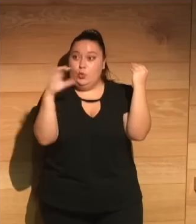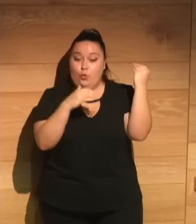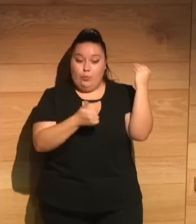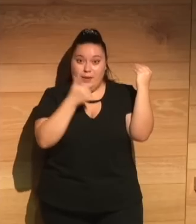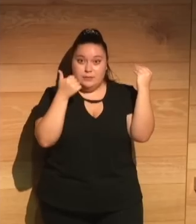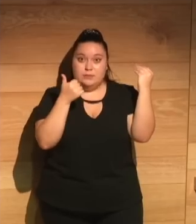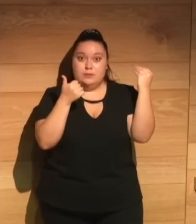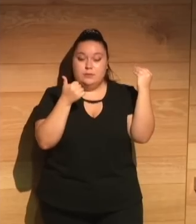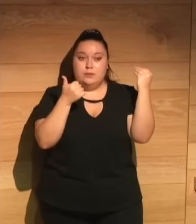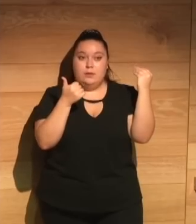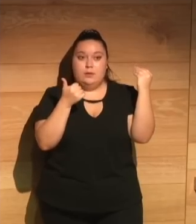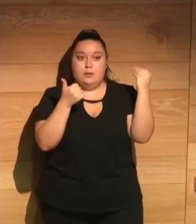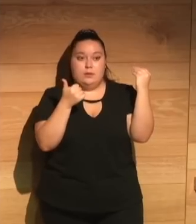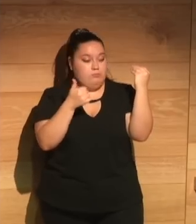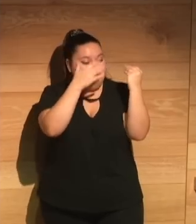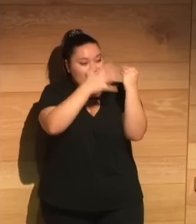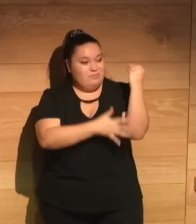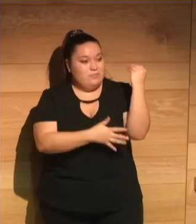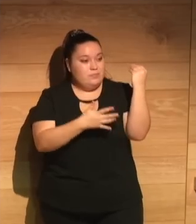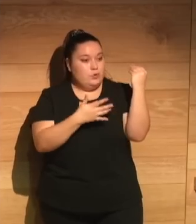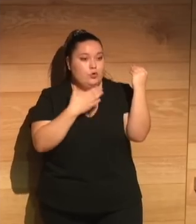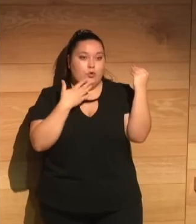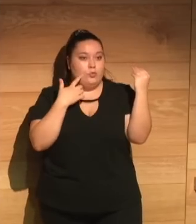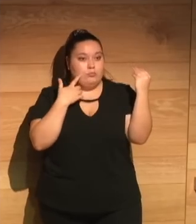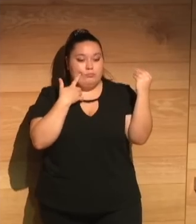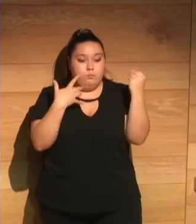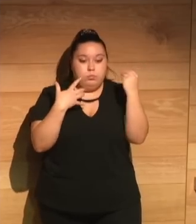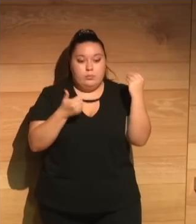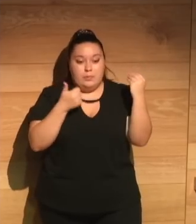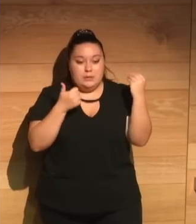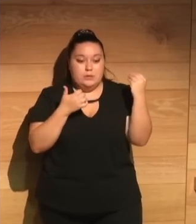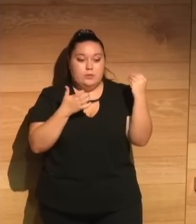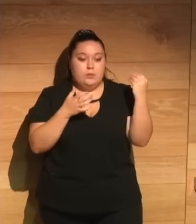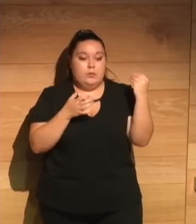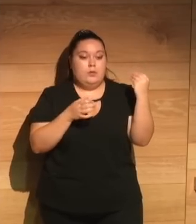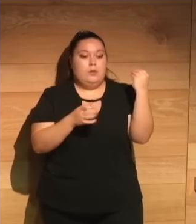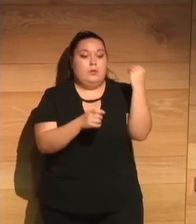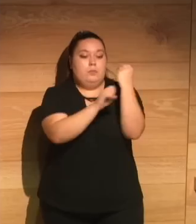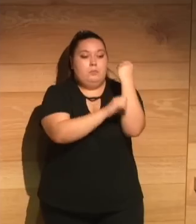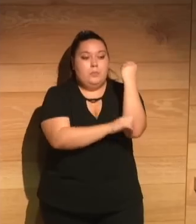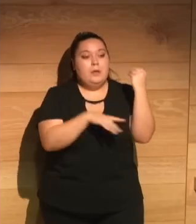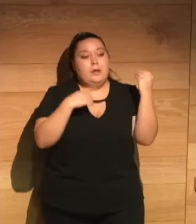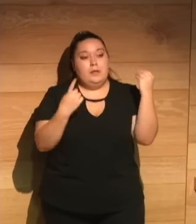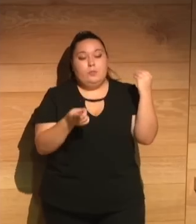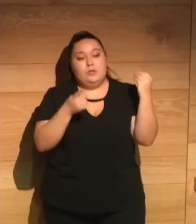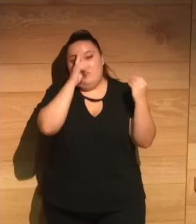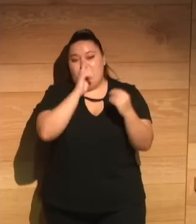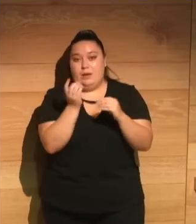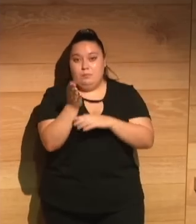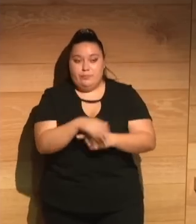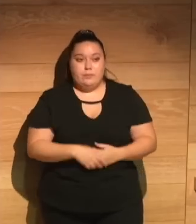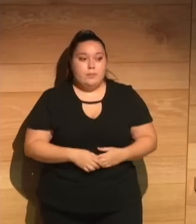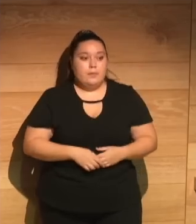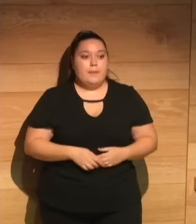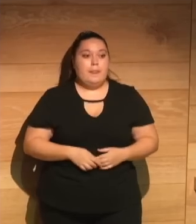recibe queda más impreso, queda más degradado, y lo que no, no. Y el resultado es una imagen que